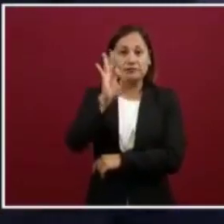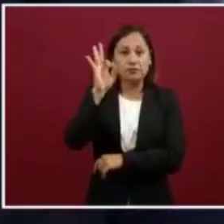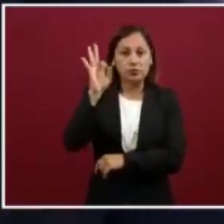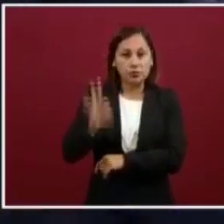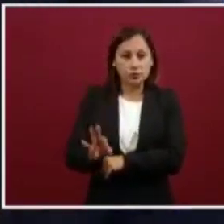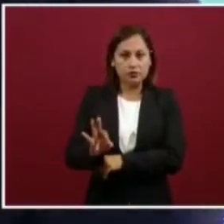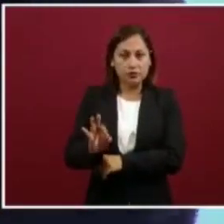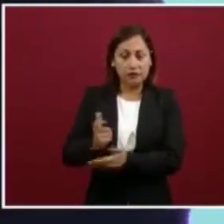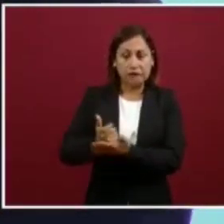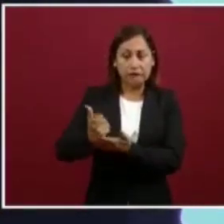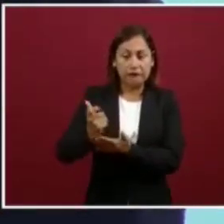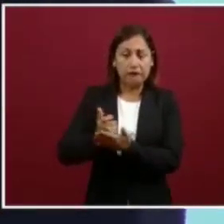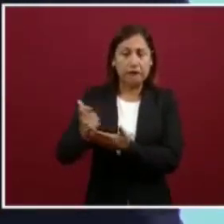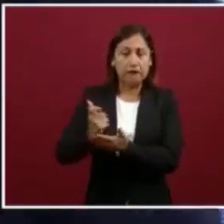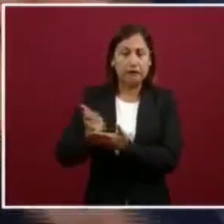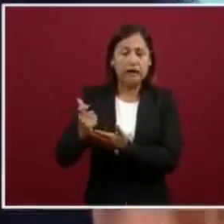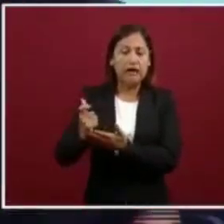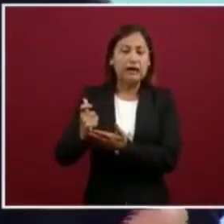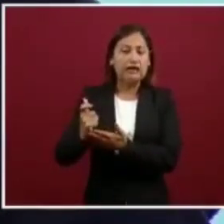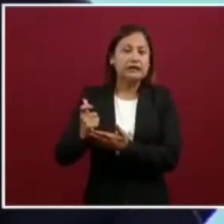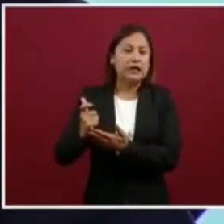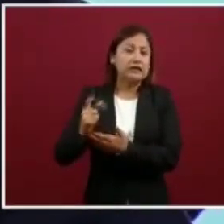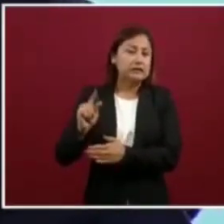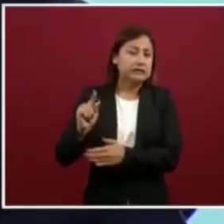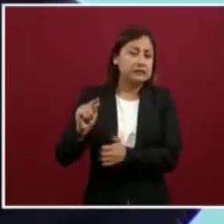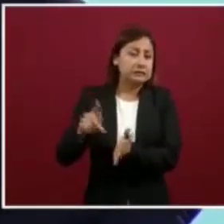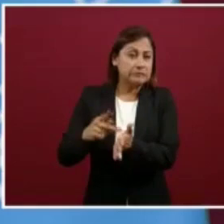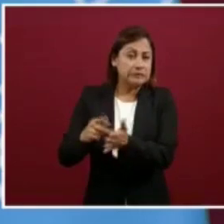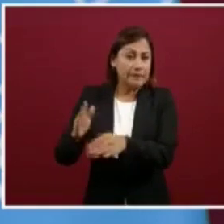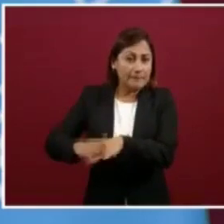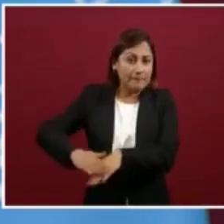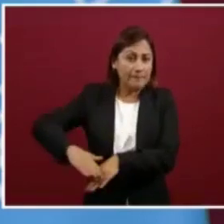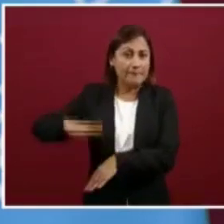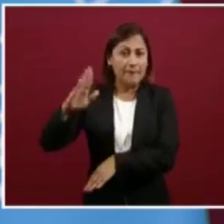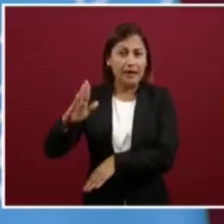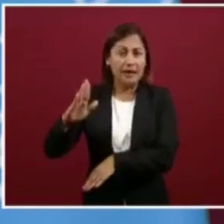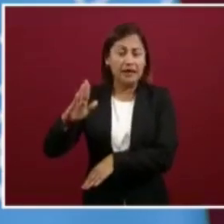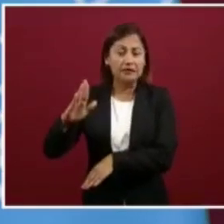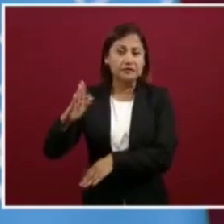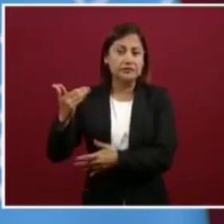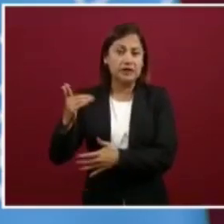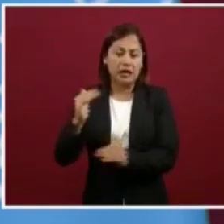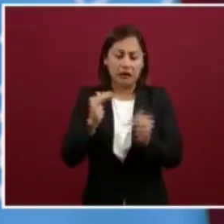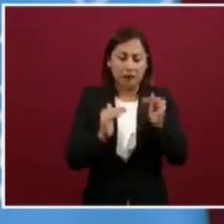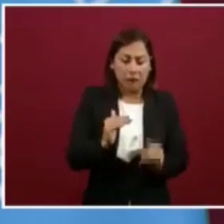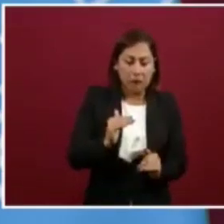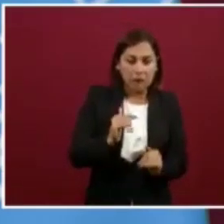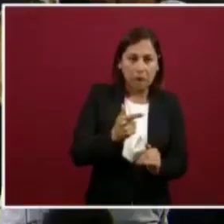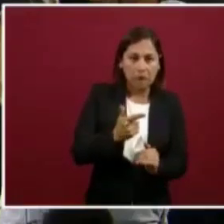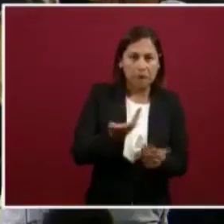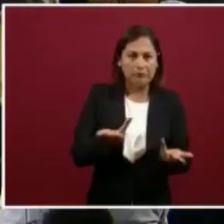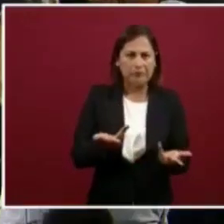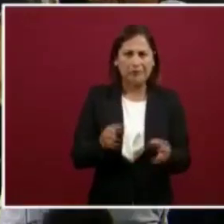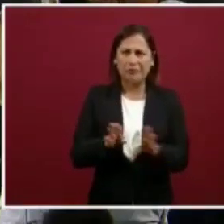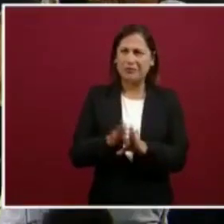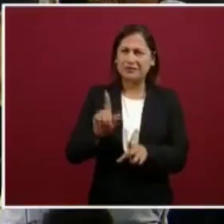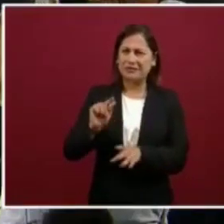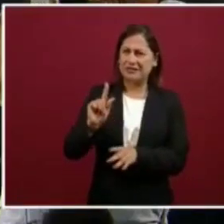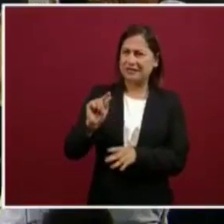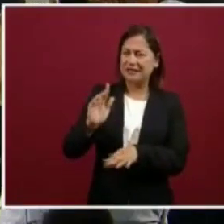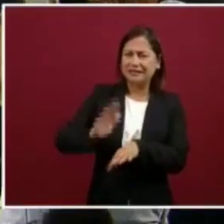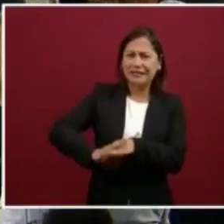gana casi 70 veces más que el de menores ingresos, 70 veces, por